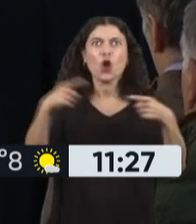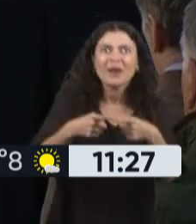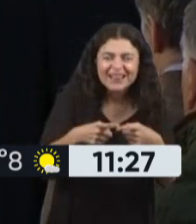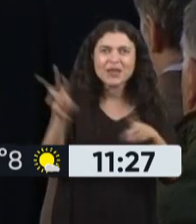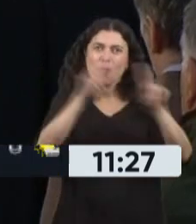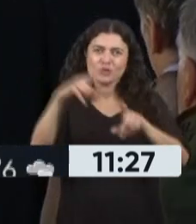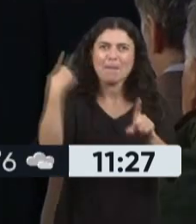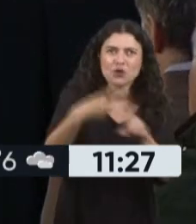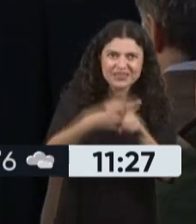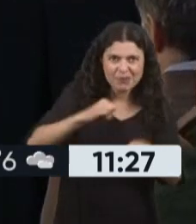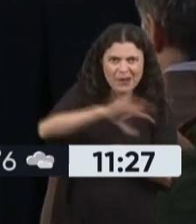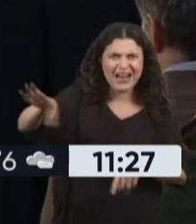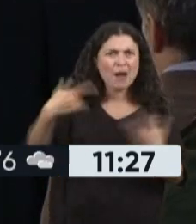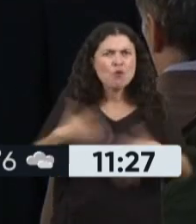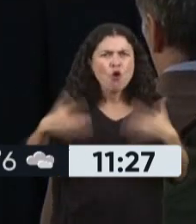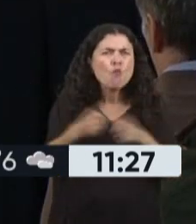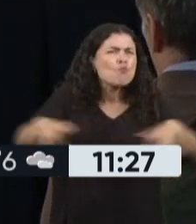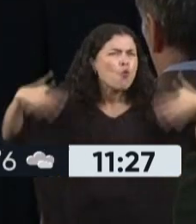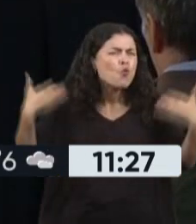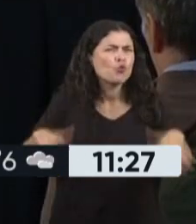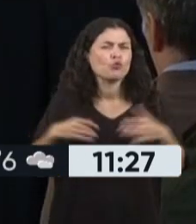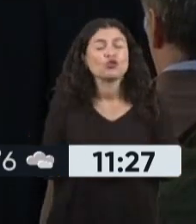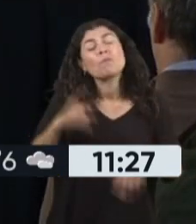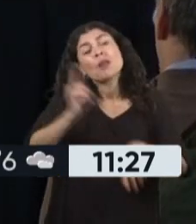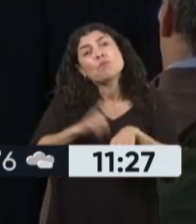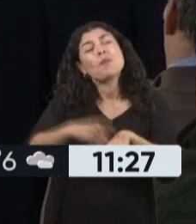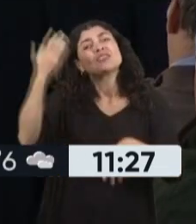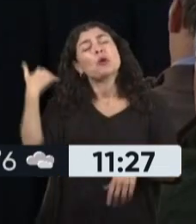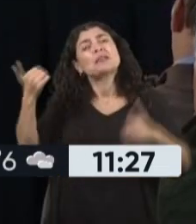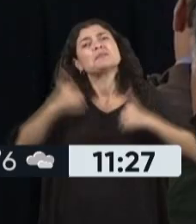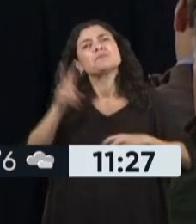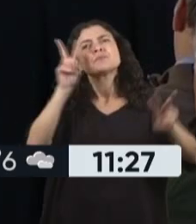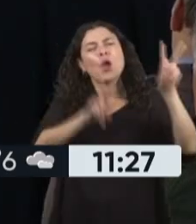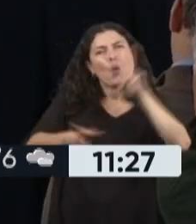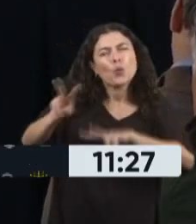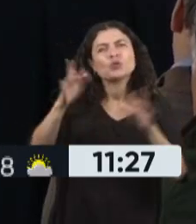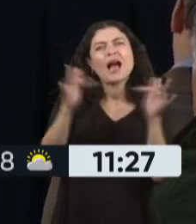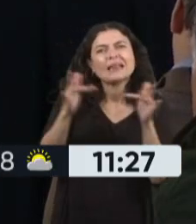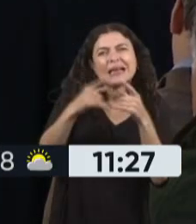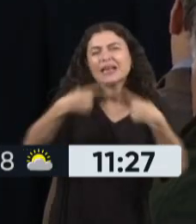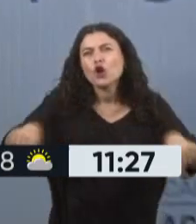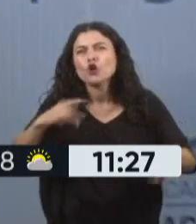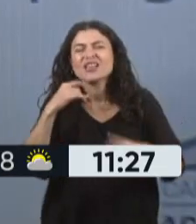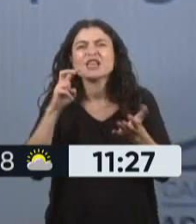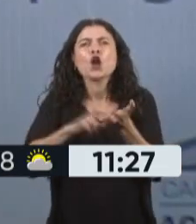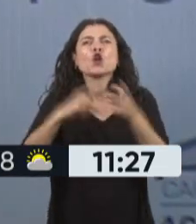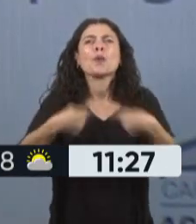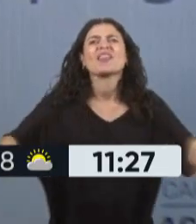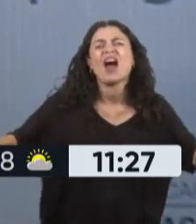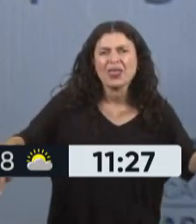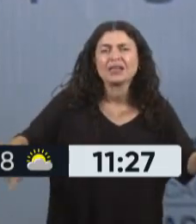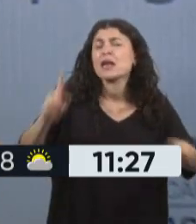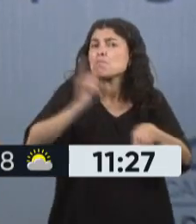nos empezó a pasar cuando revisábamos las redes es que íbamos publicando cosas que